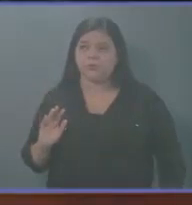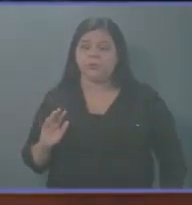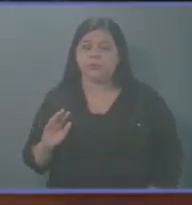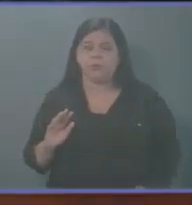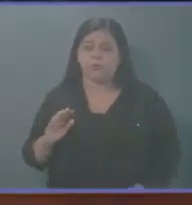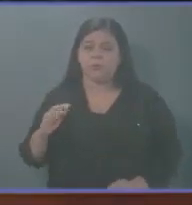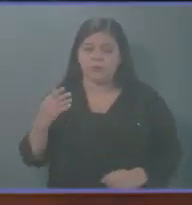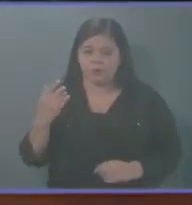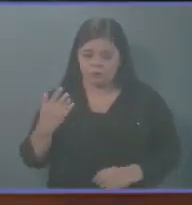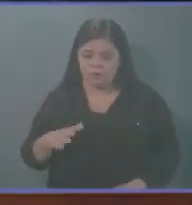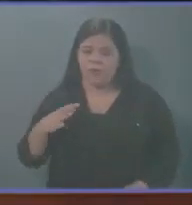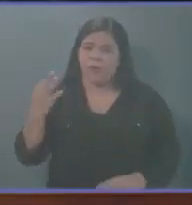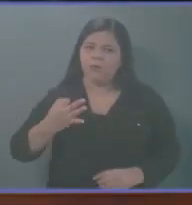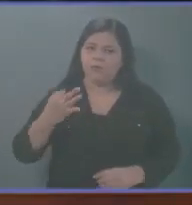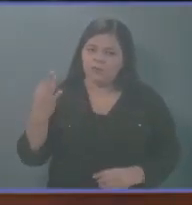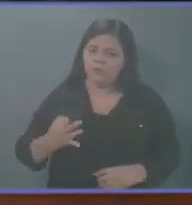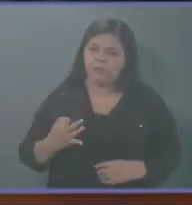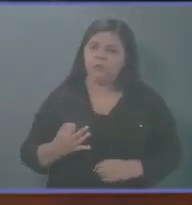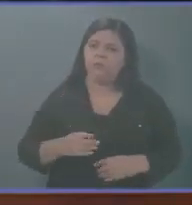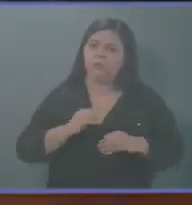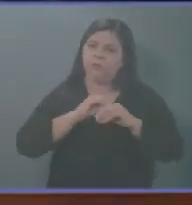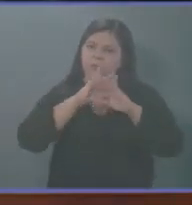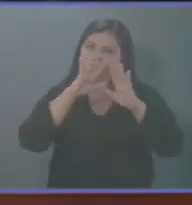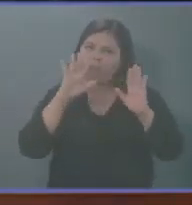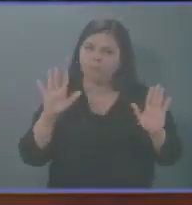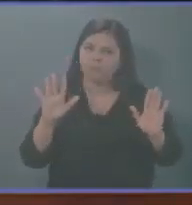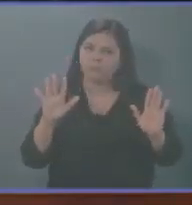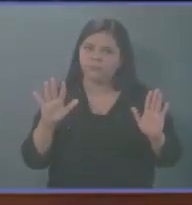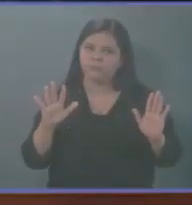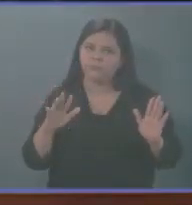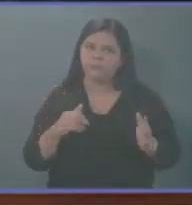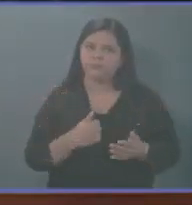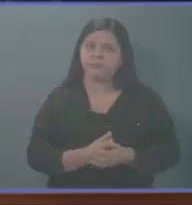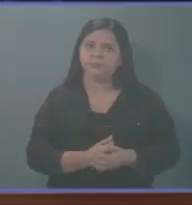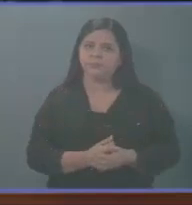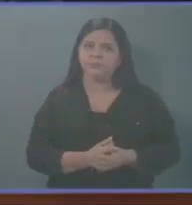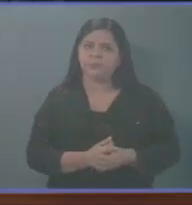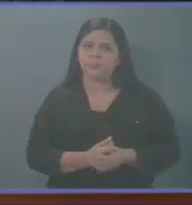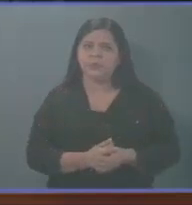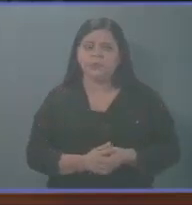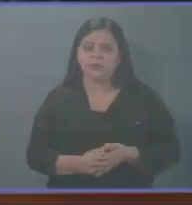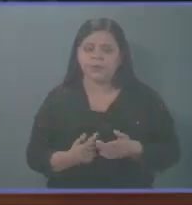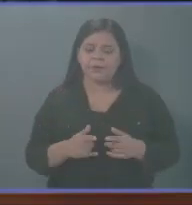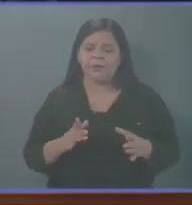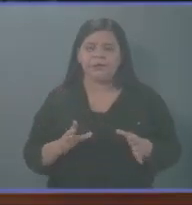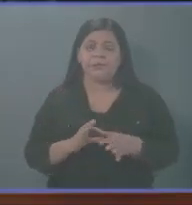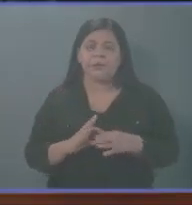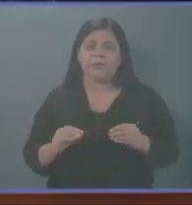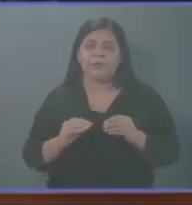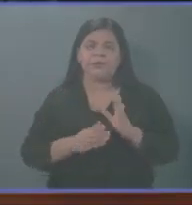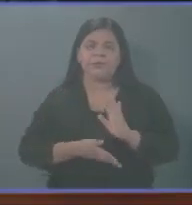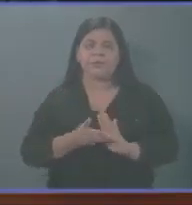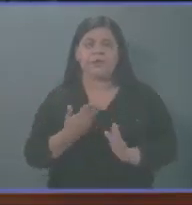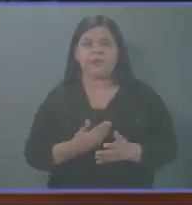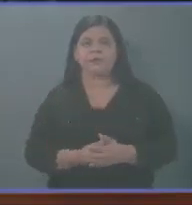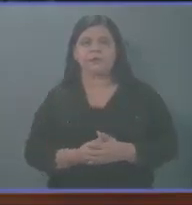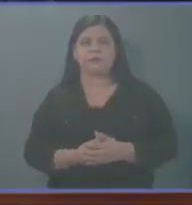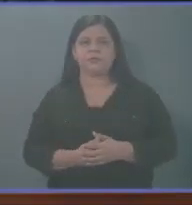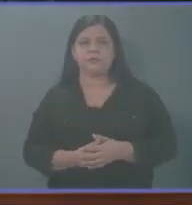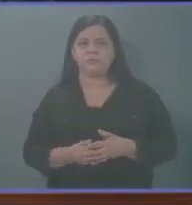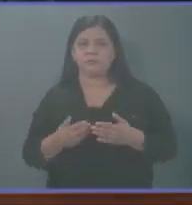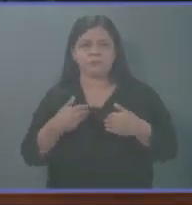tienen que tener una claridad mínima, pero no la hay, no la